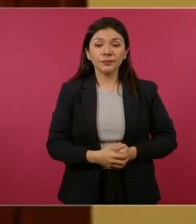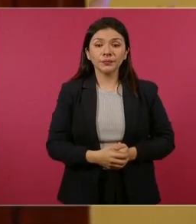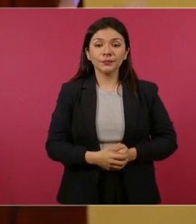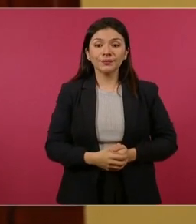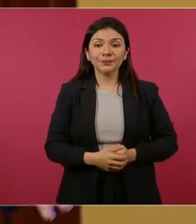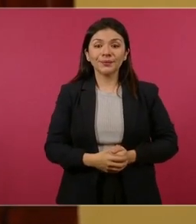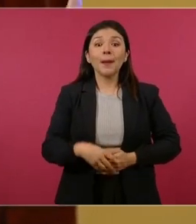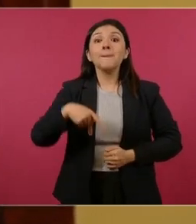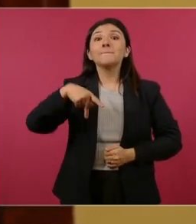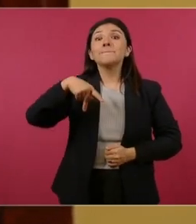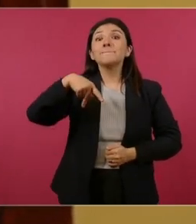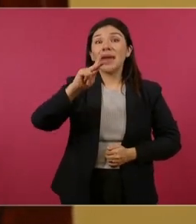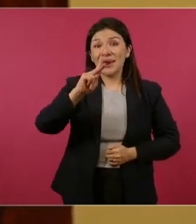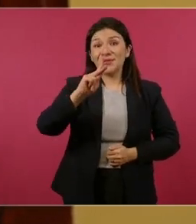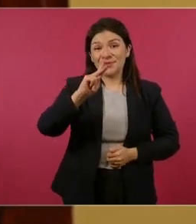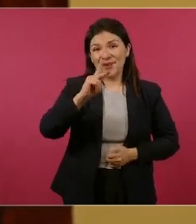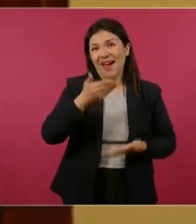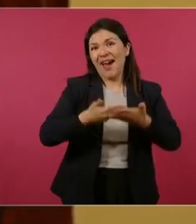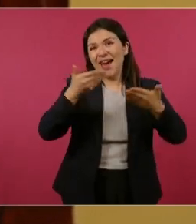Pero como vienen los debates,